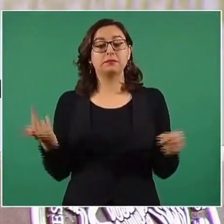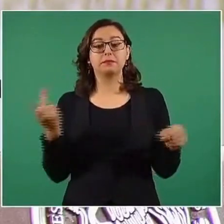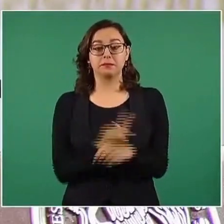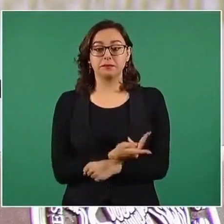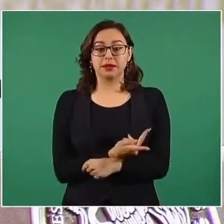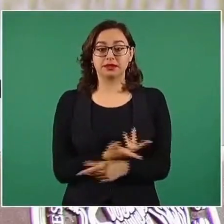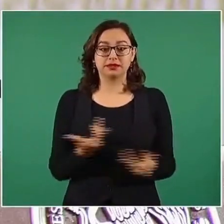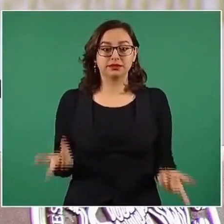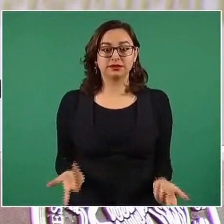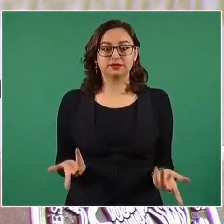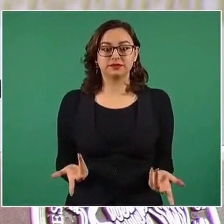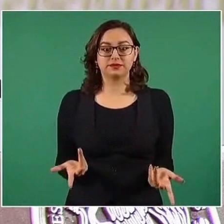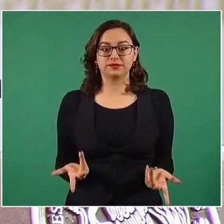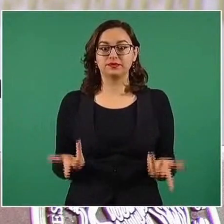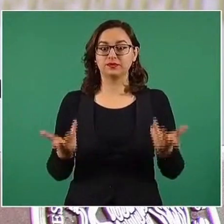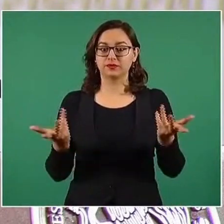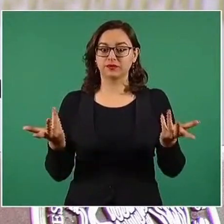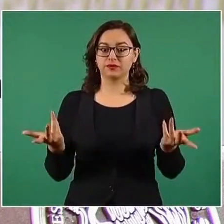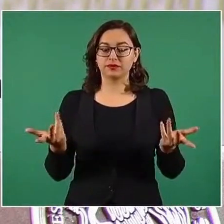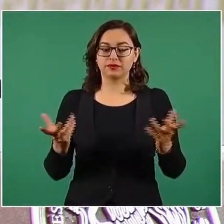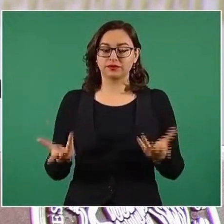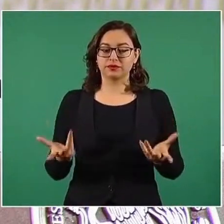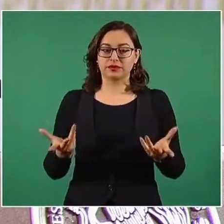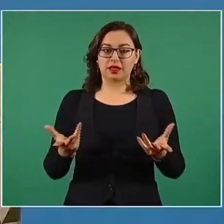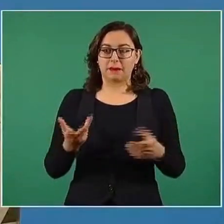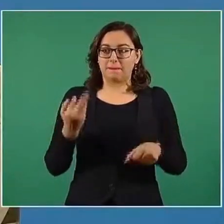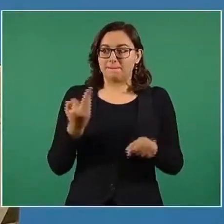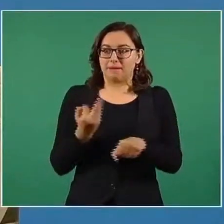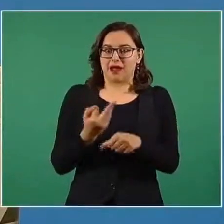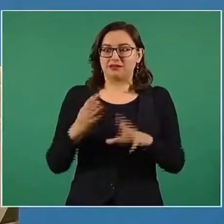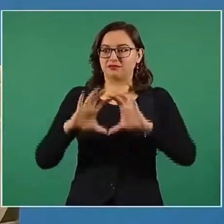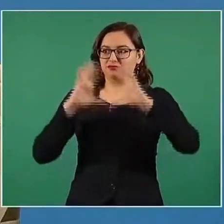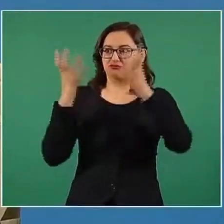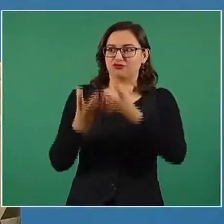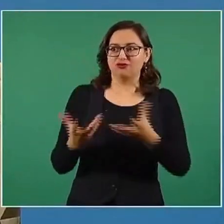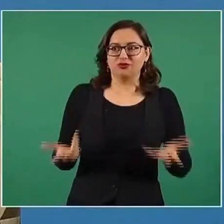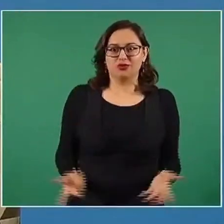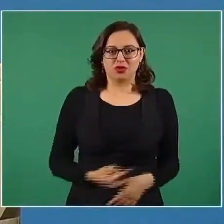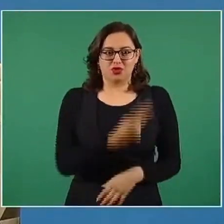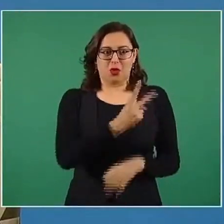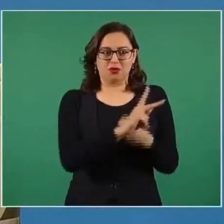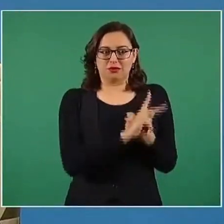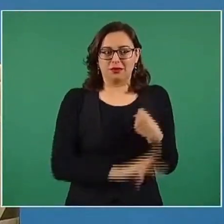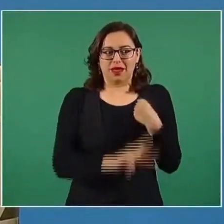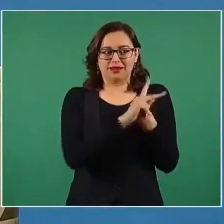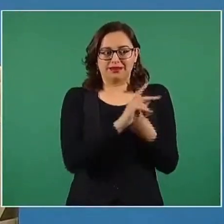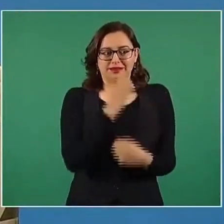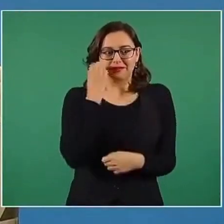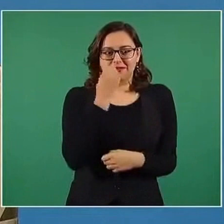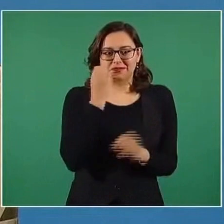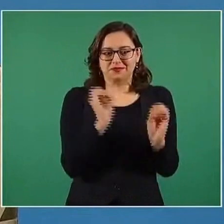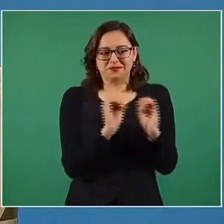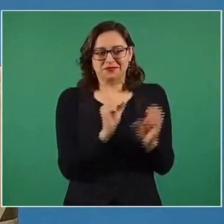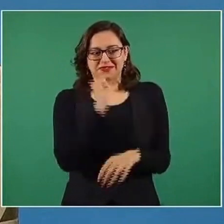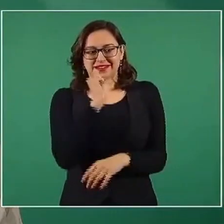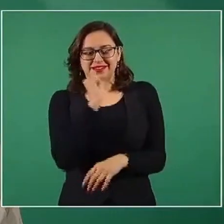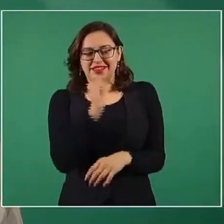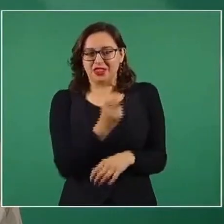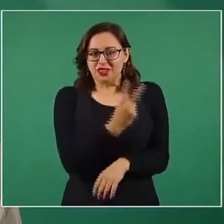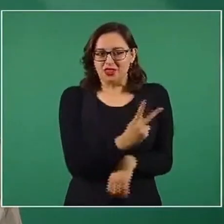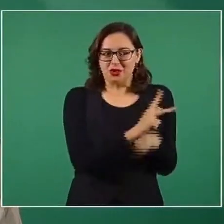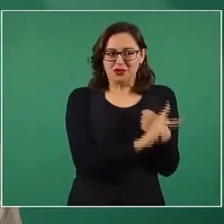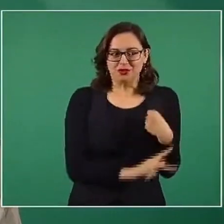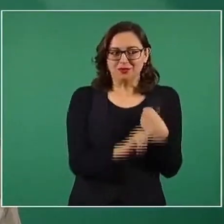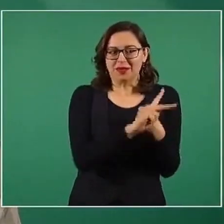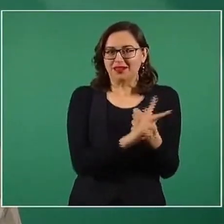hemos iniciado precisamente lo que da clases, y creo que se ha demostrado que uno de los lugares más seguros, yo me atrevo a decir que el más seguro